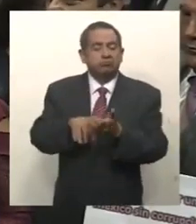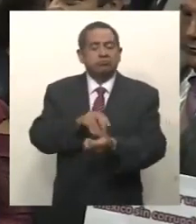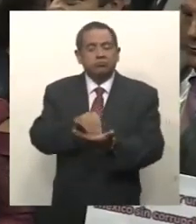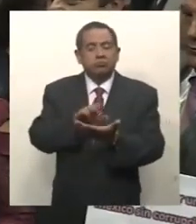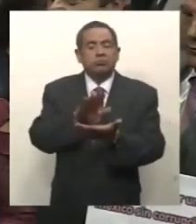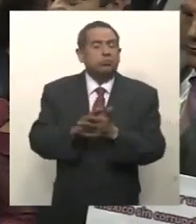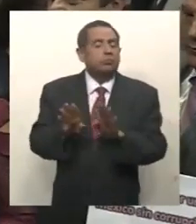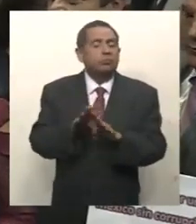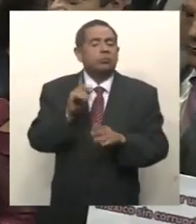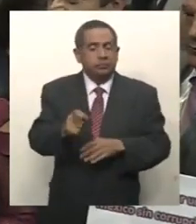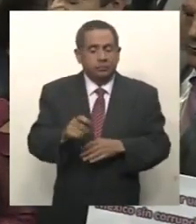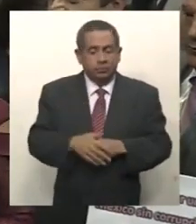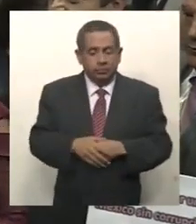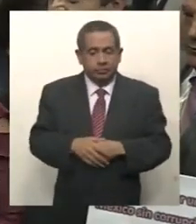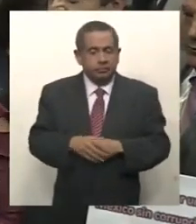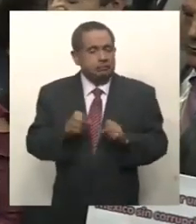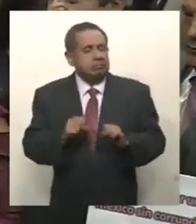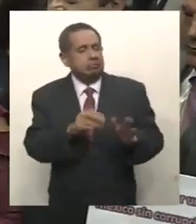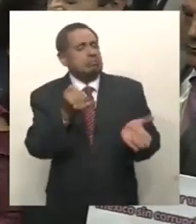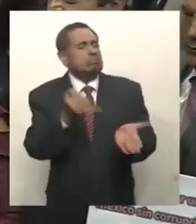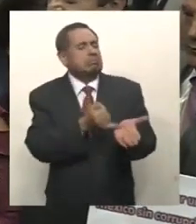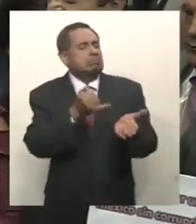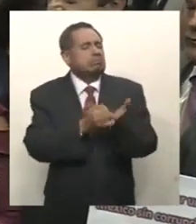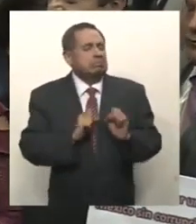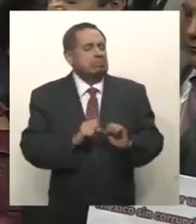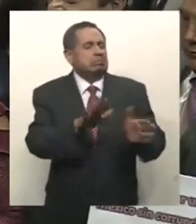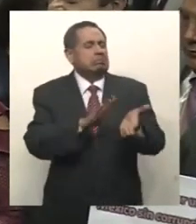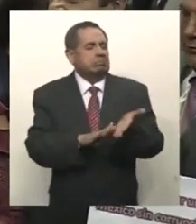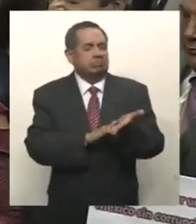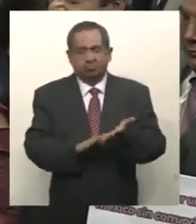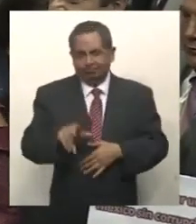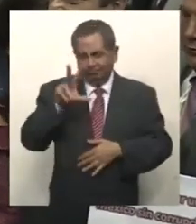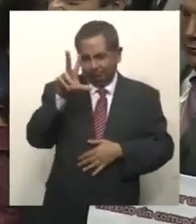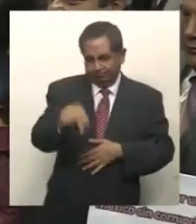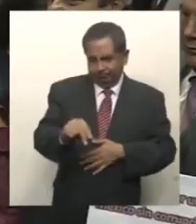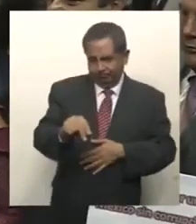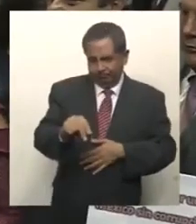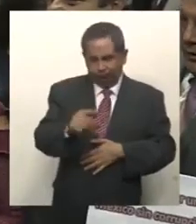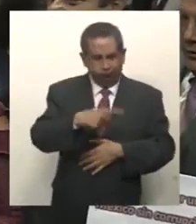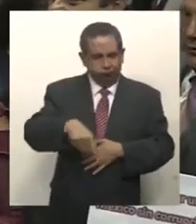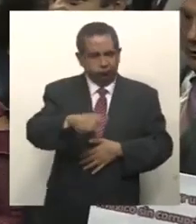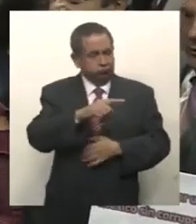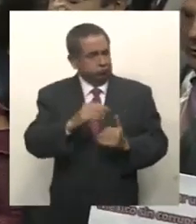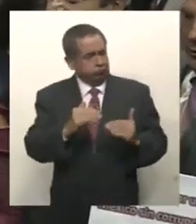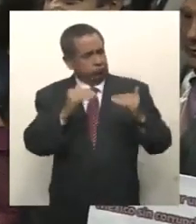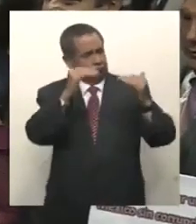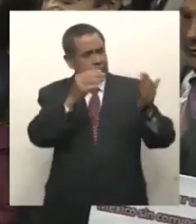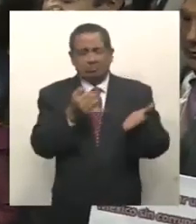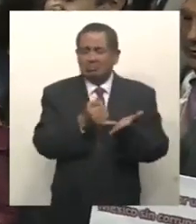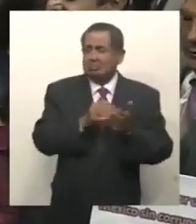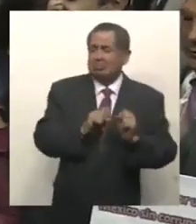no se permitirán condonaciones de impuestos para los poderosos.